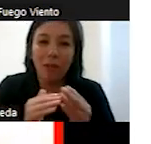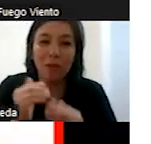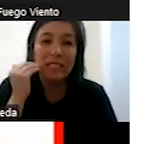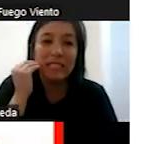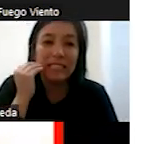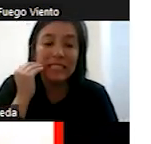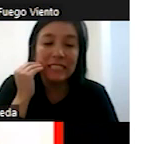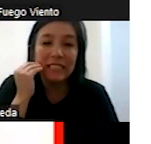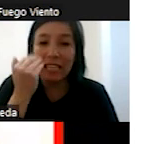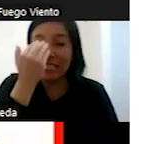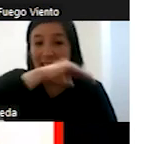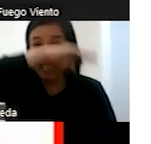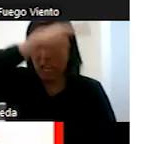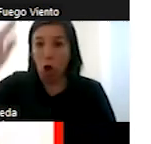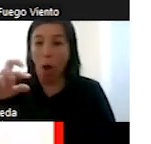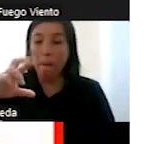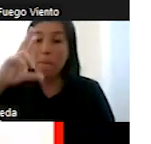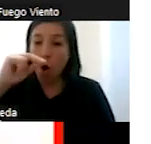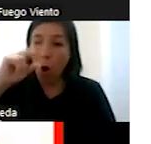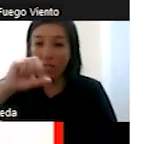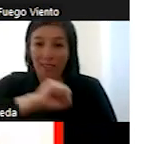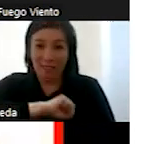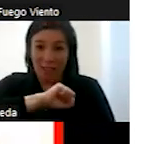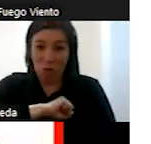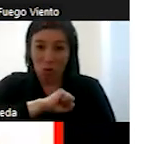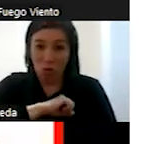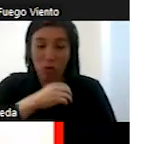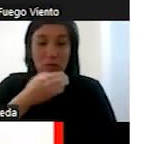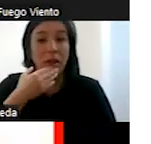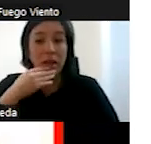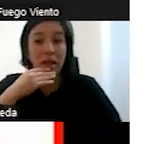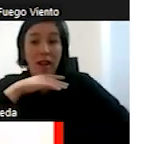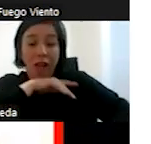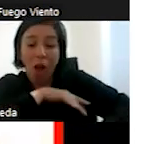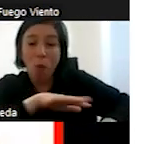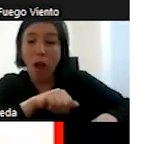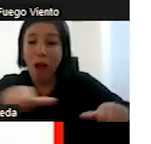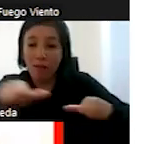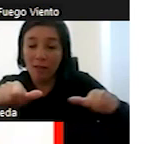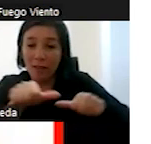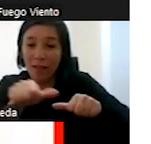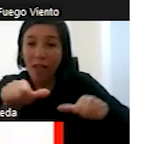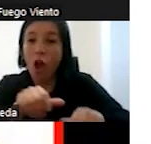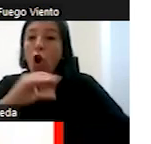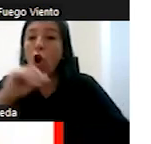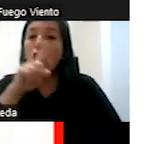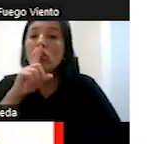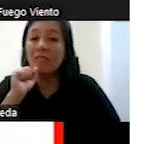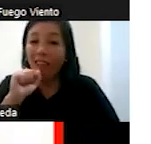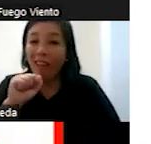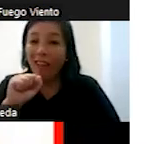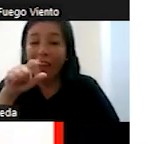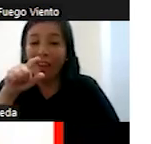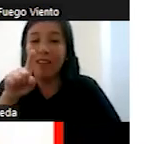frente a Santiago, en el Cerro del Plomo. Pero hacia acá también hay, hacia la costa, cosa que no sabíamos. Y tenemos administradores del